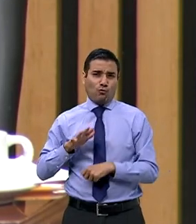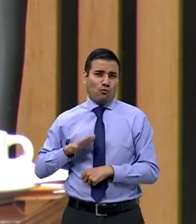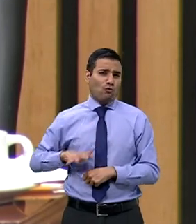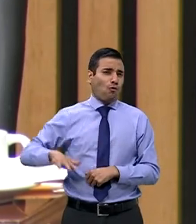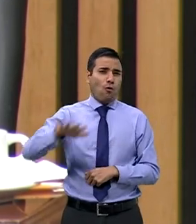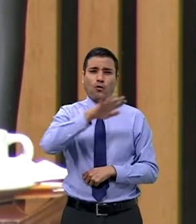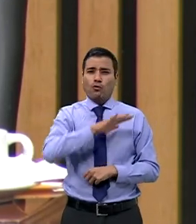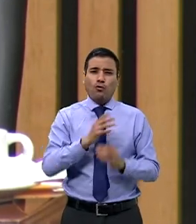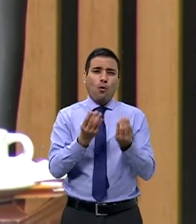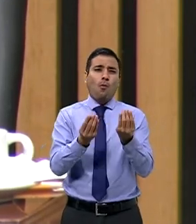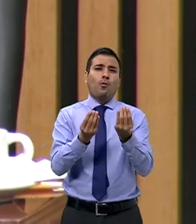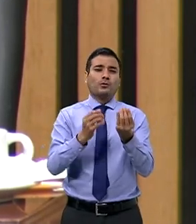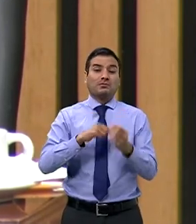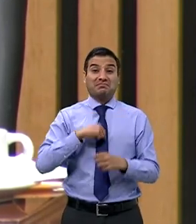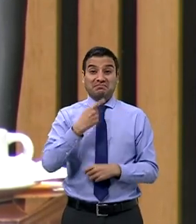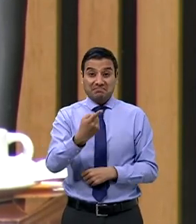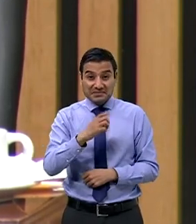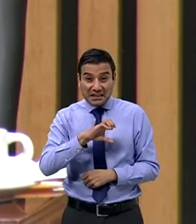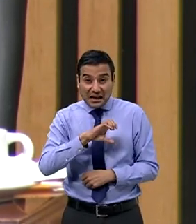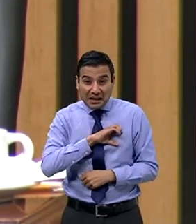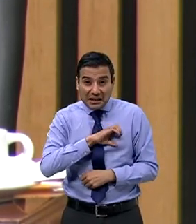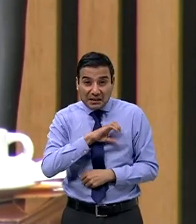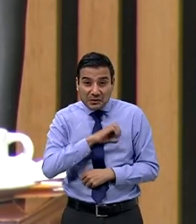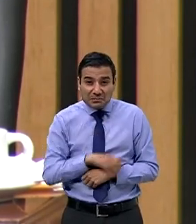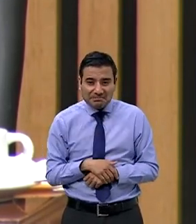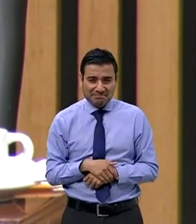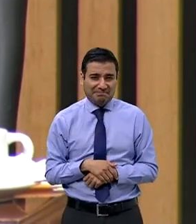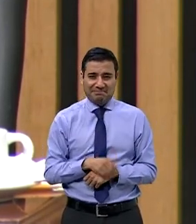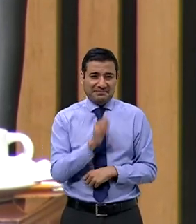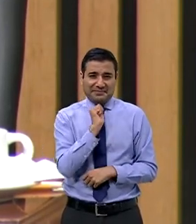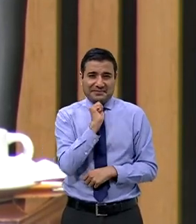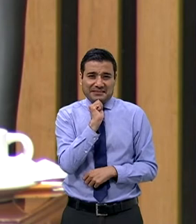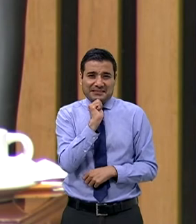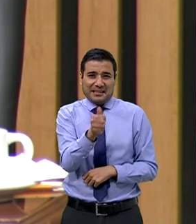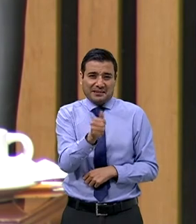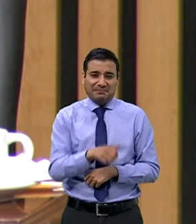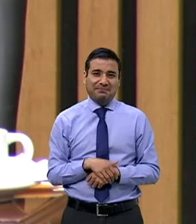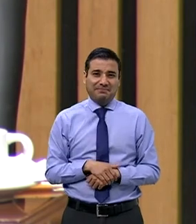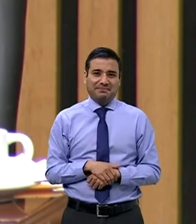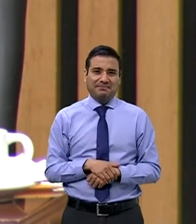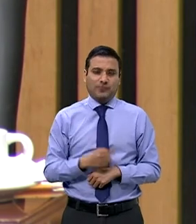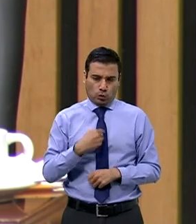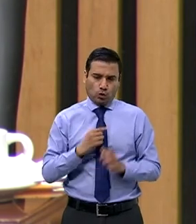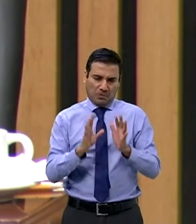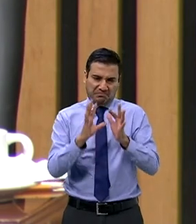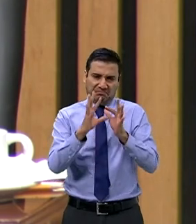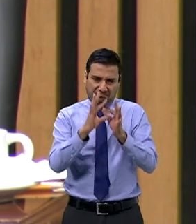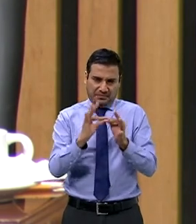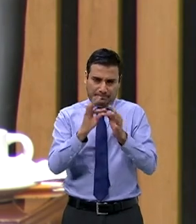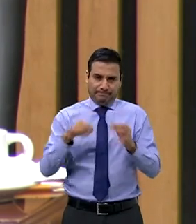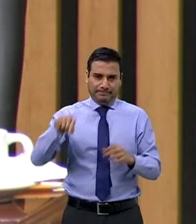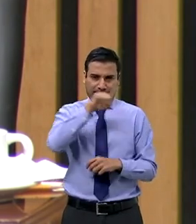ya no los quieren pero bien decía seamos serios